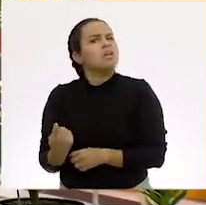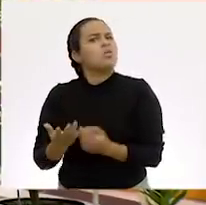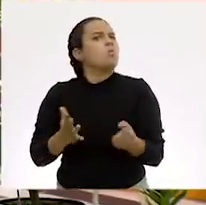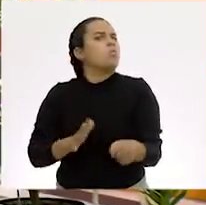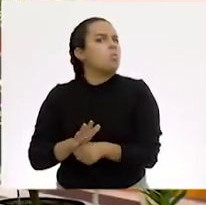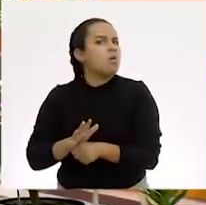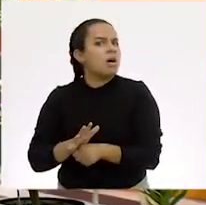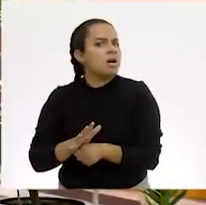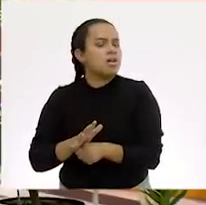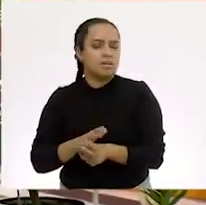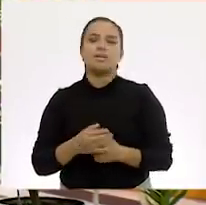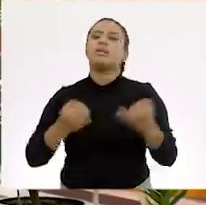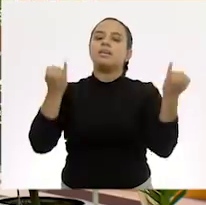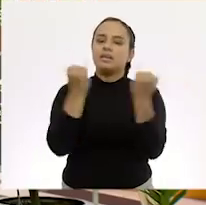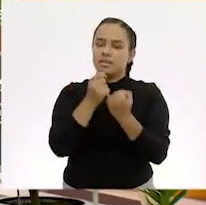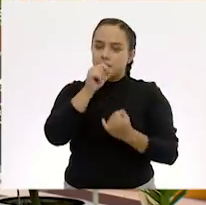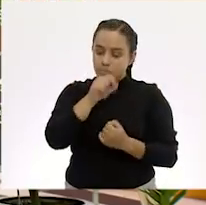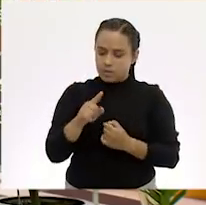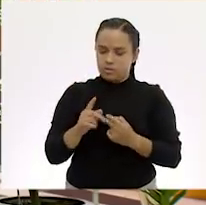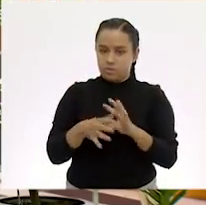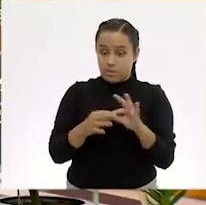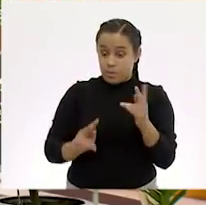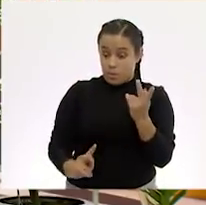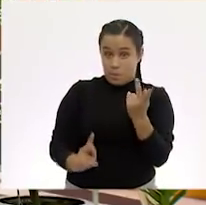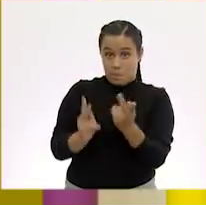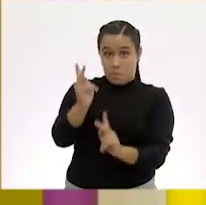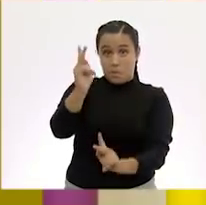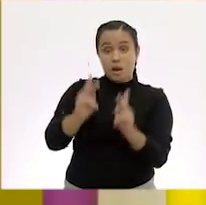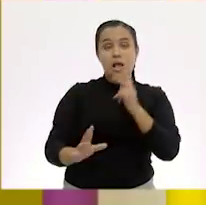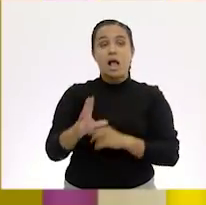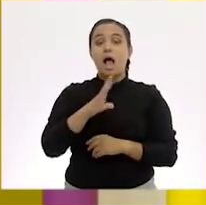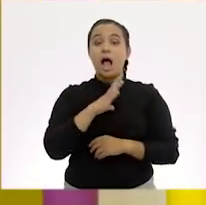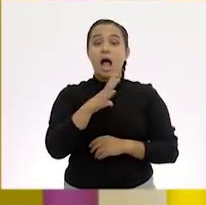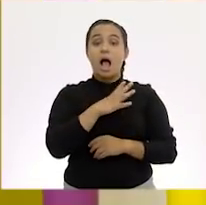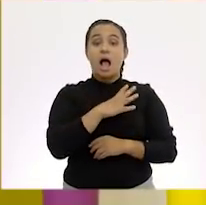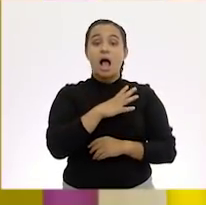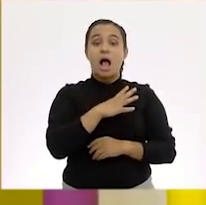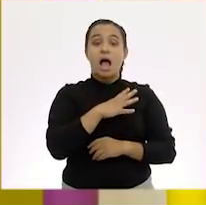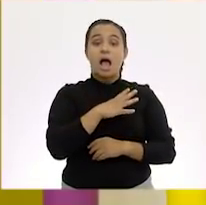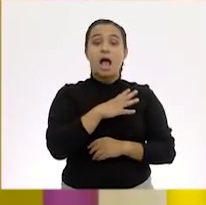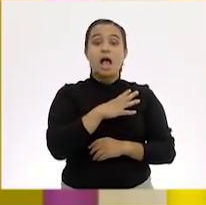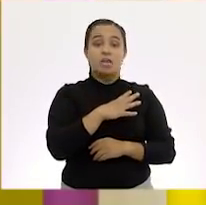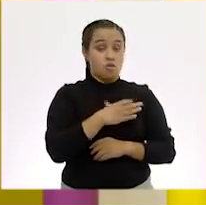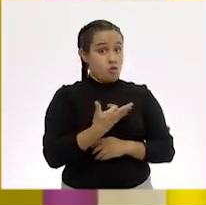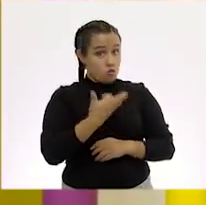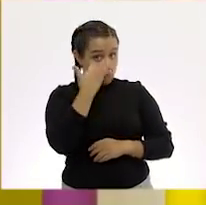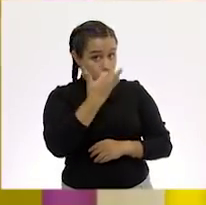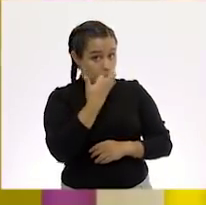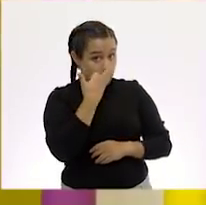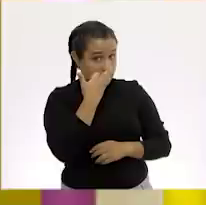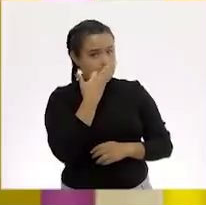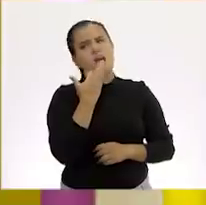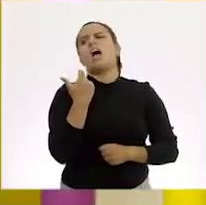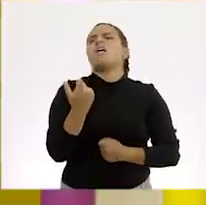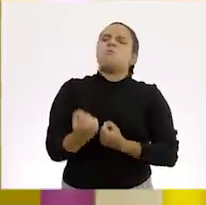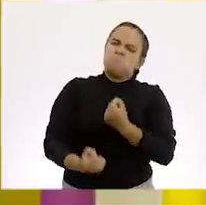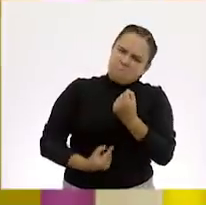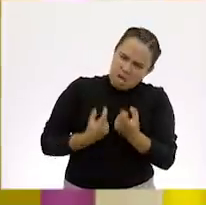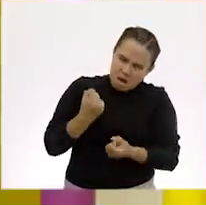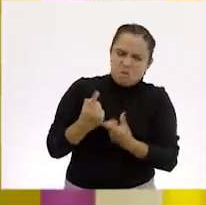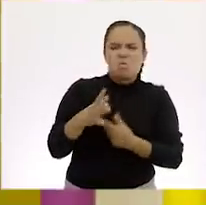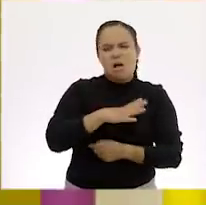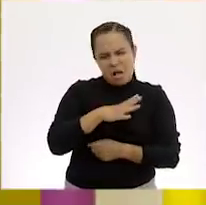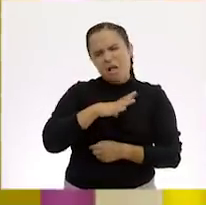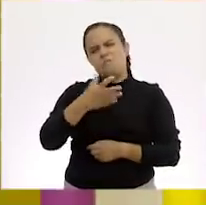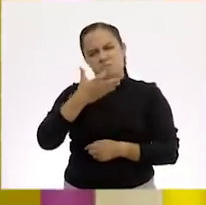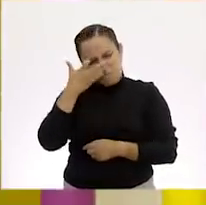ello, dijimos que también las plantas tenían... ¿A flores? Algunas tienen flores, es